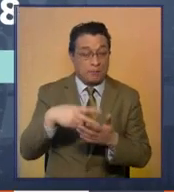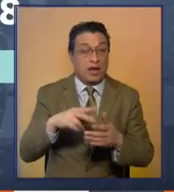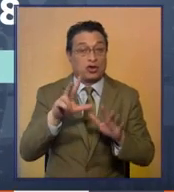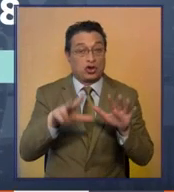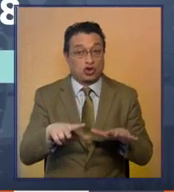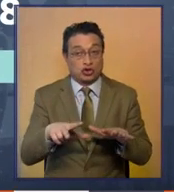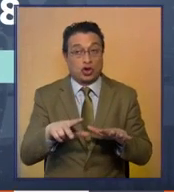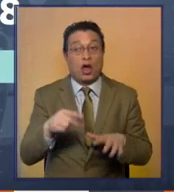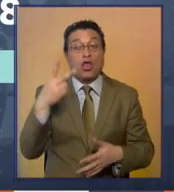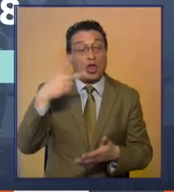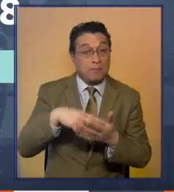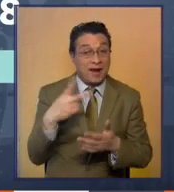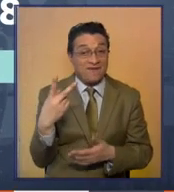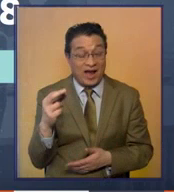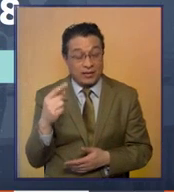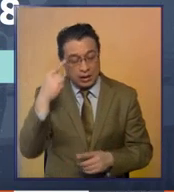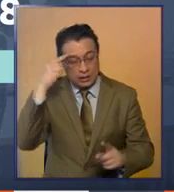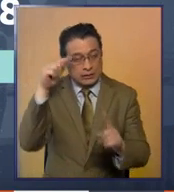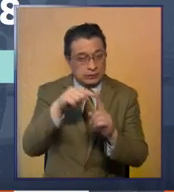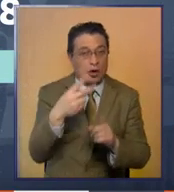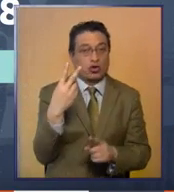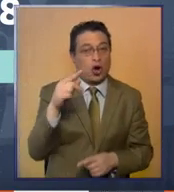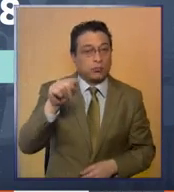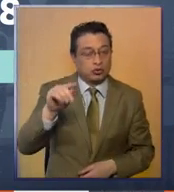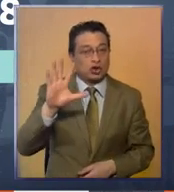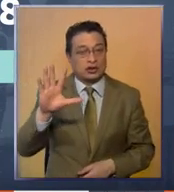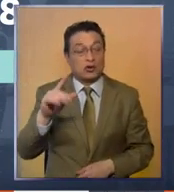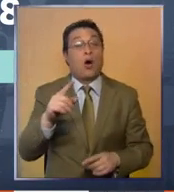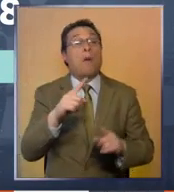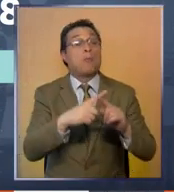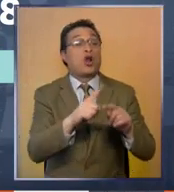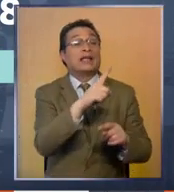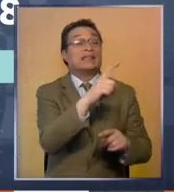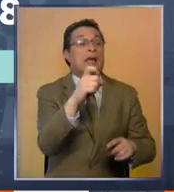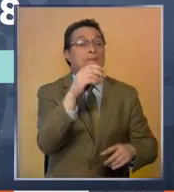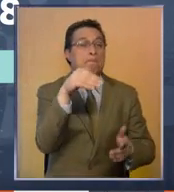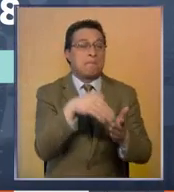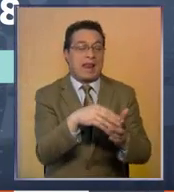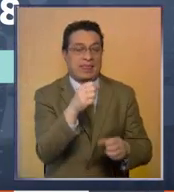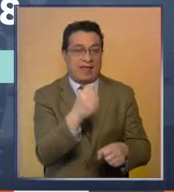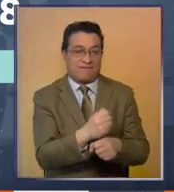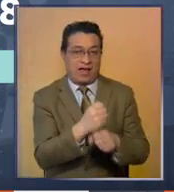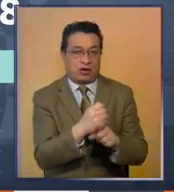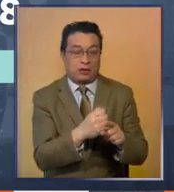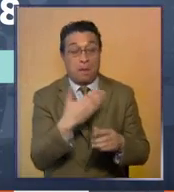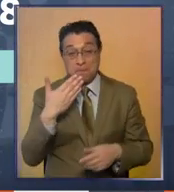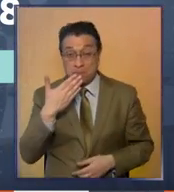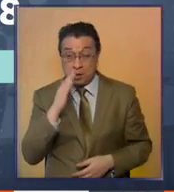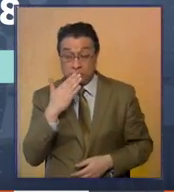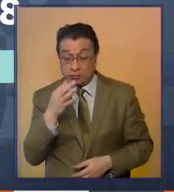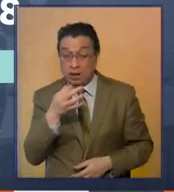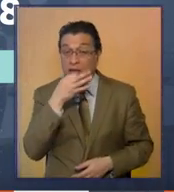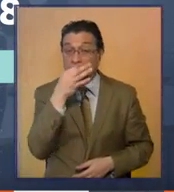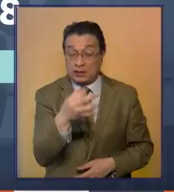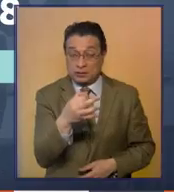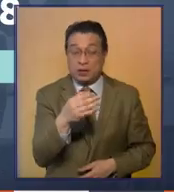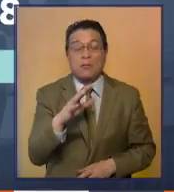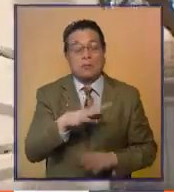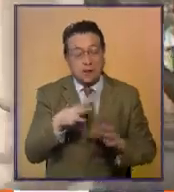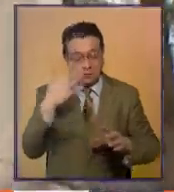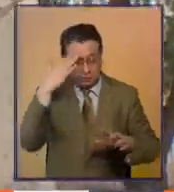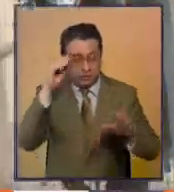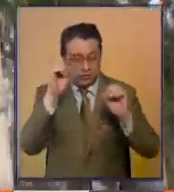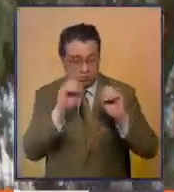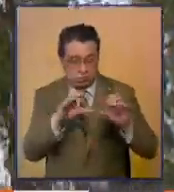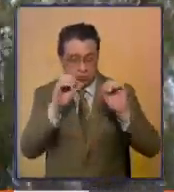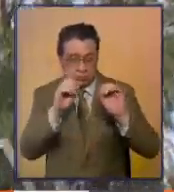Para 2020, la meta es de 2,5 cada 100.000 trabajadores. Según expertos, la clave es la capacitación.